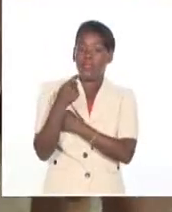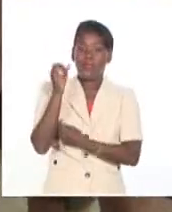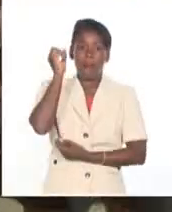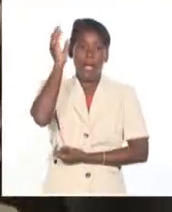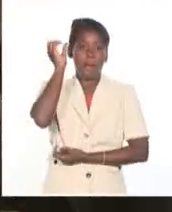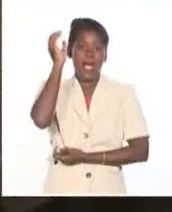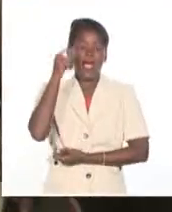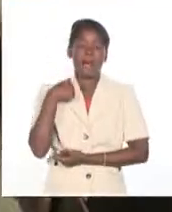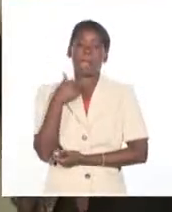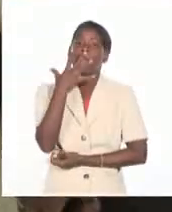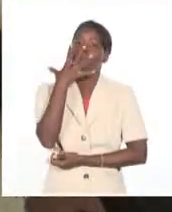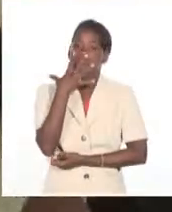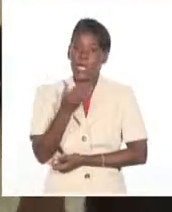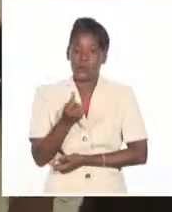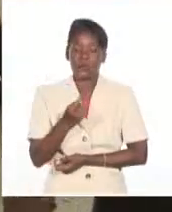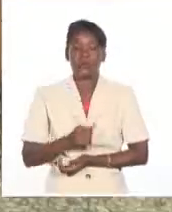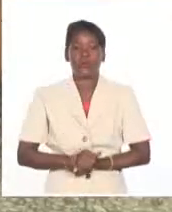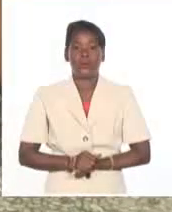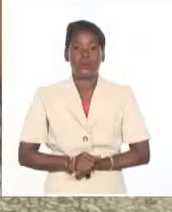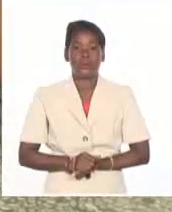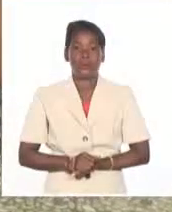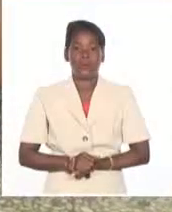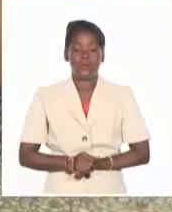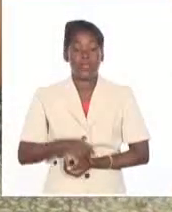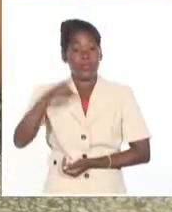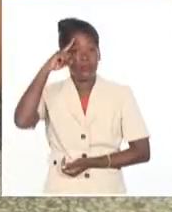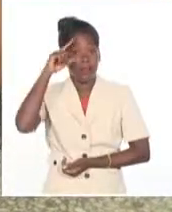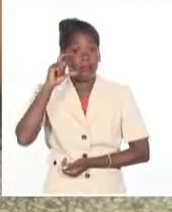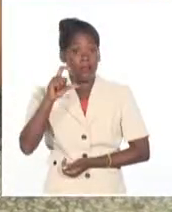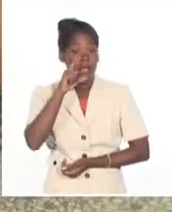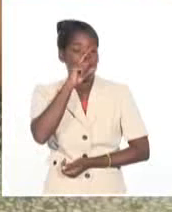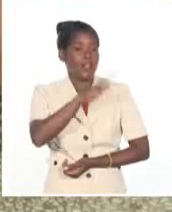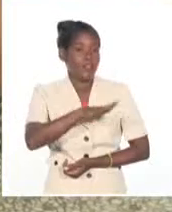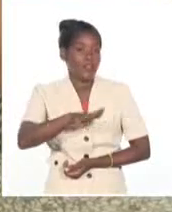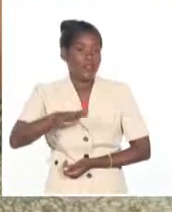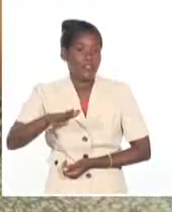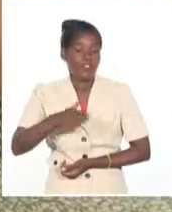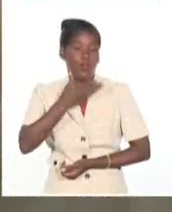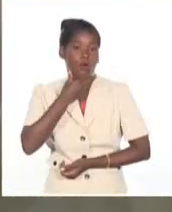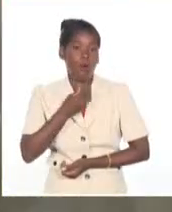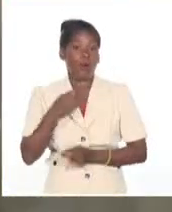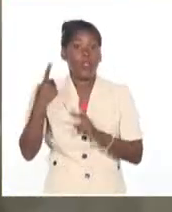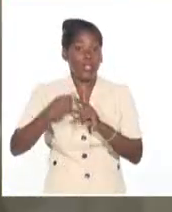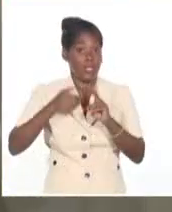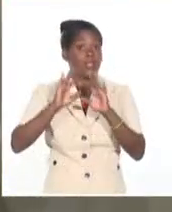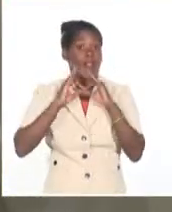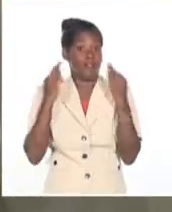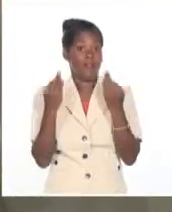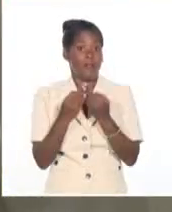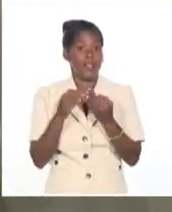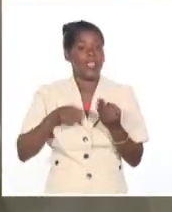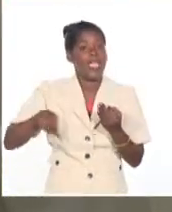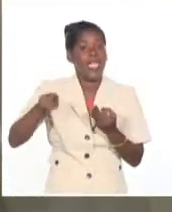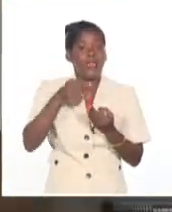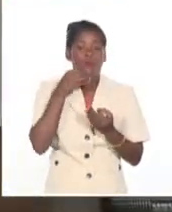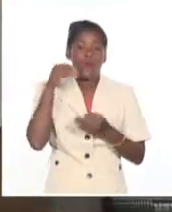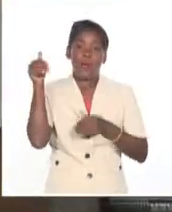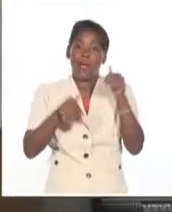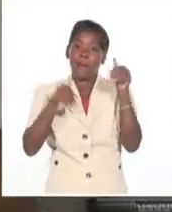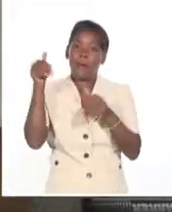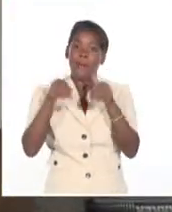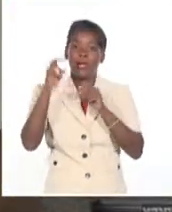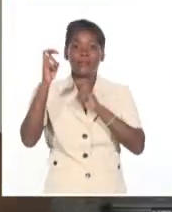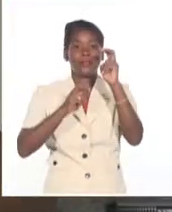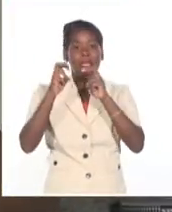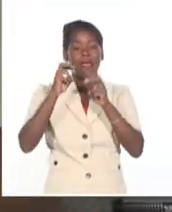Rodando Fantasías, lo que permite que niños, adolescentes y familiares vivan y sueñen desde el mundo creativo